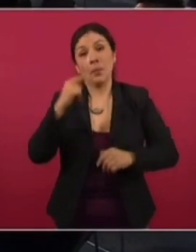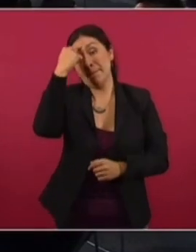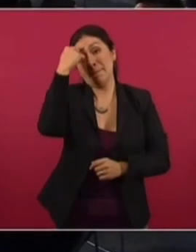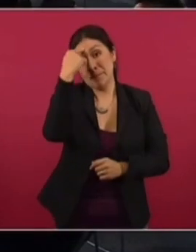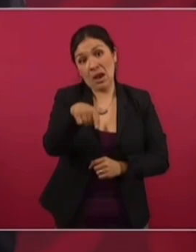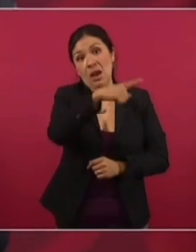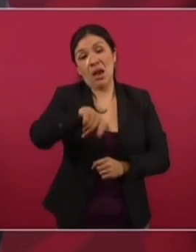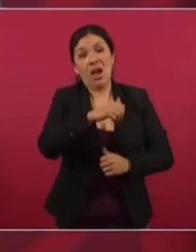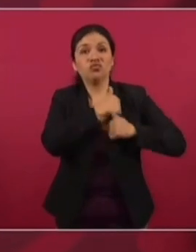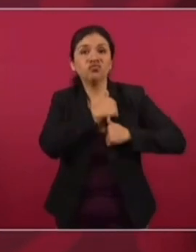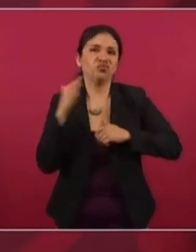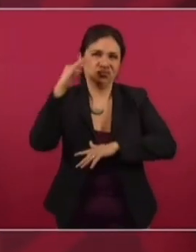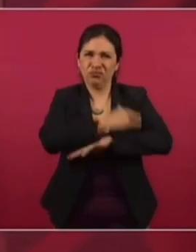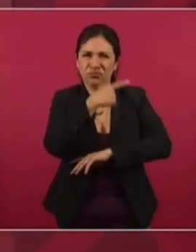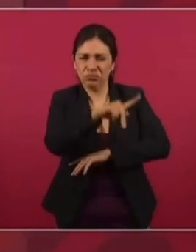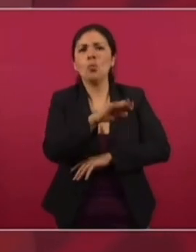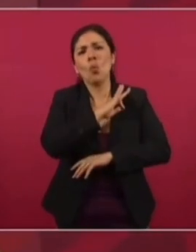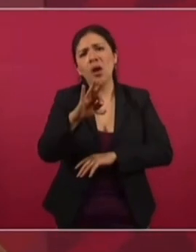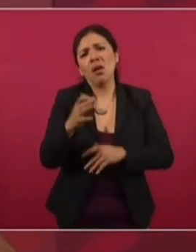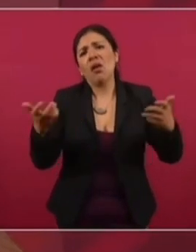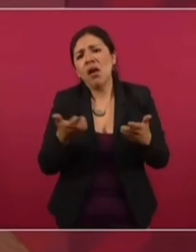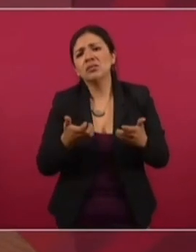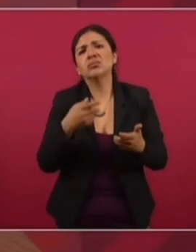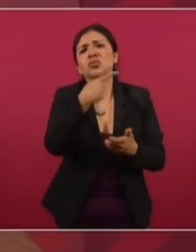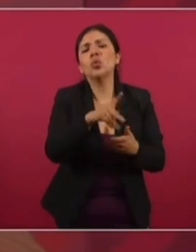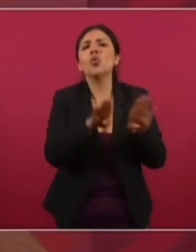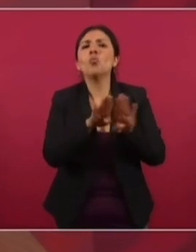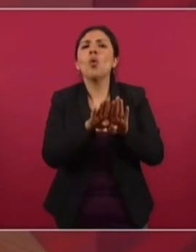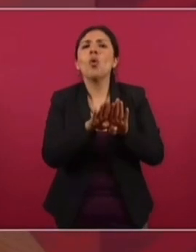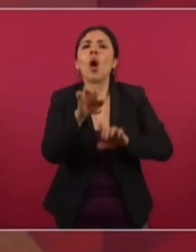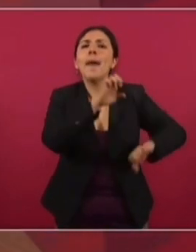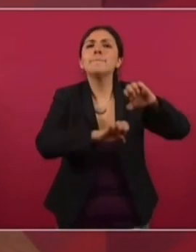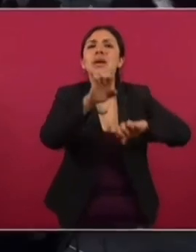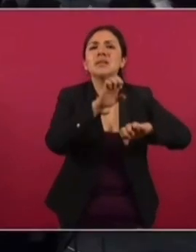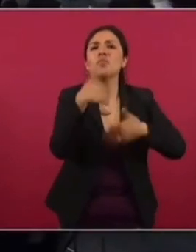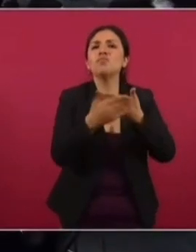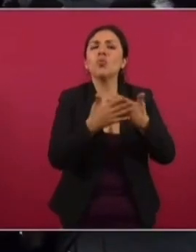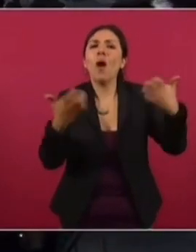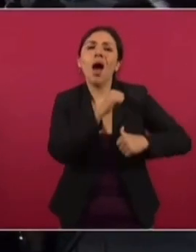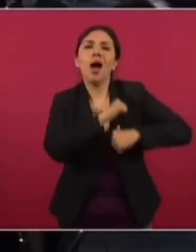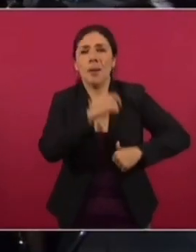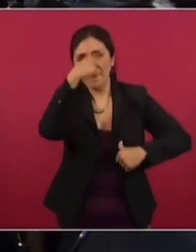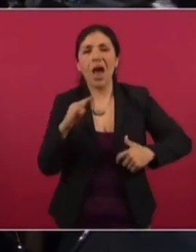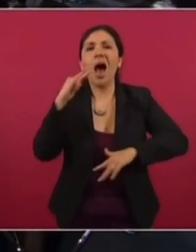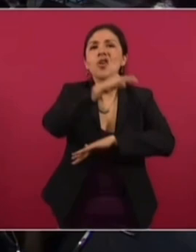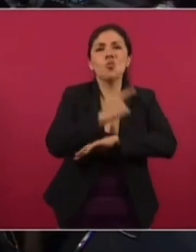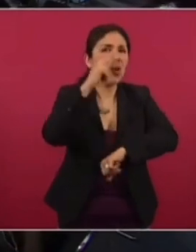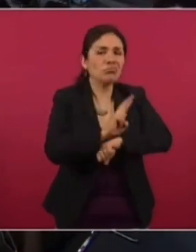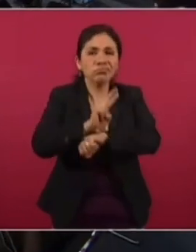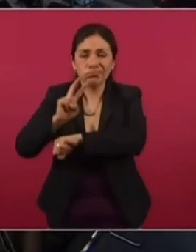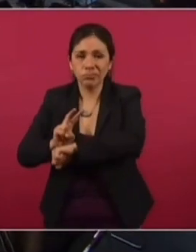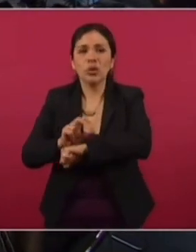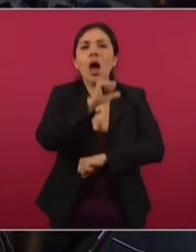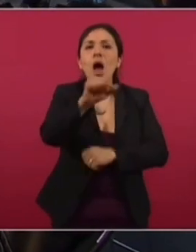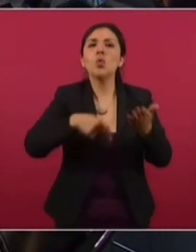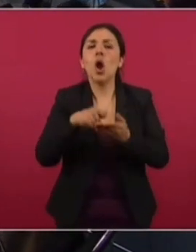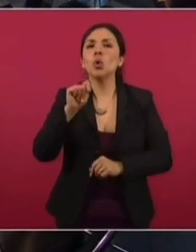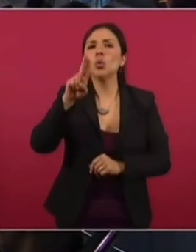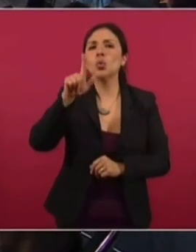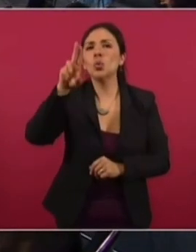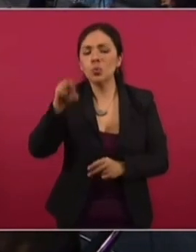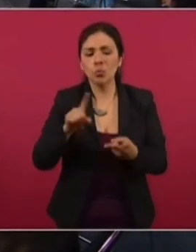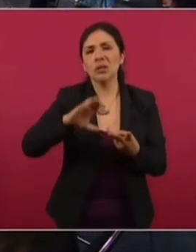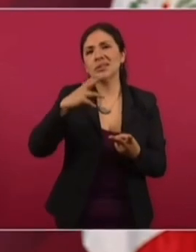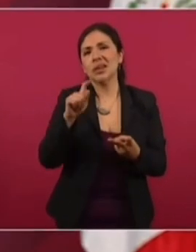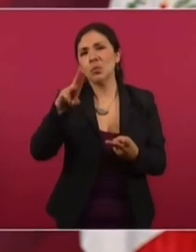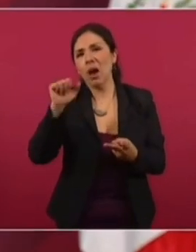que lo maneje como parte de la empresa que va a hacerse cargo de los aeropuertos de Tulum, de Chetumal,